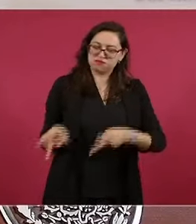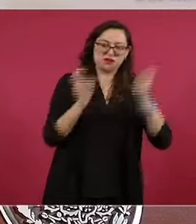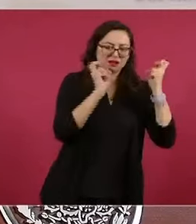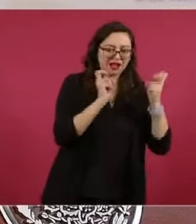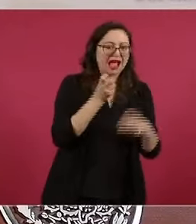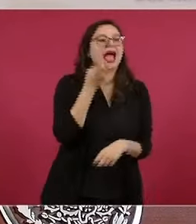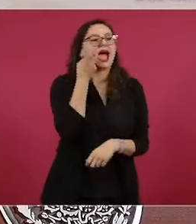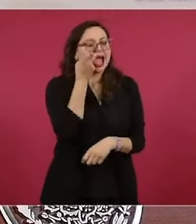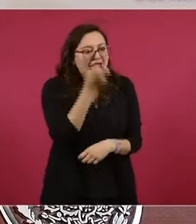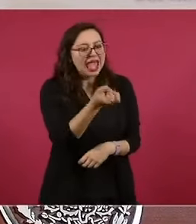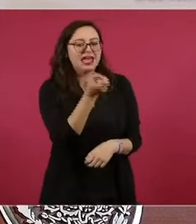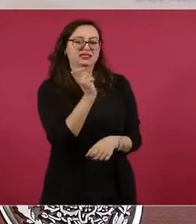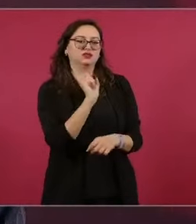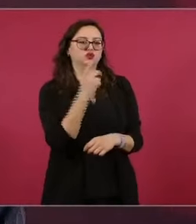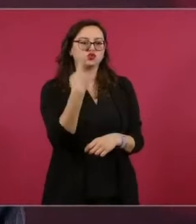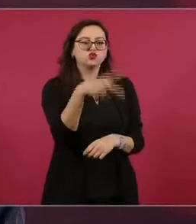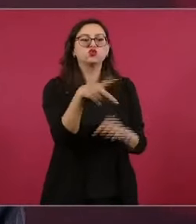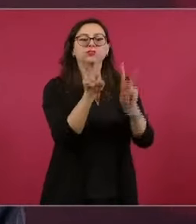medicinas.